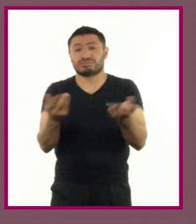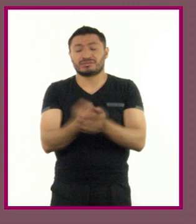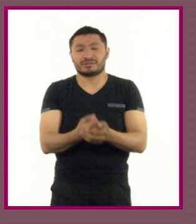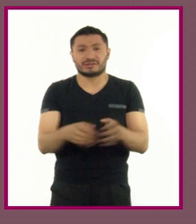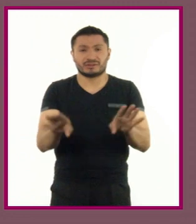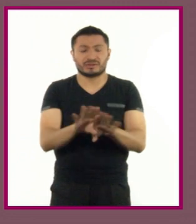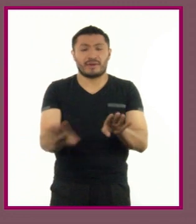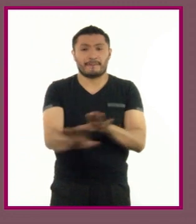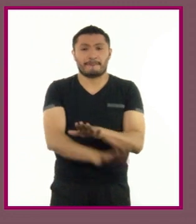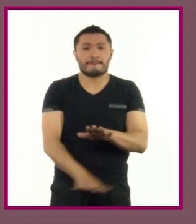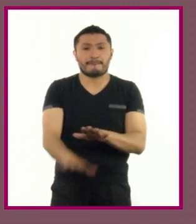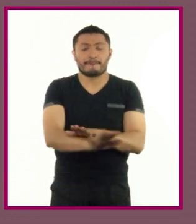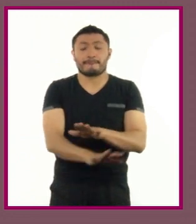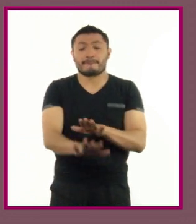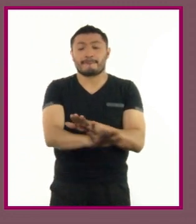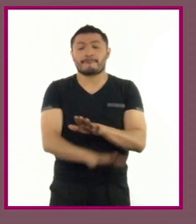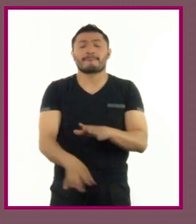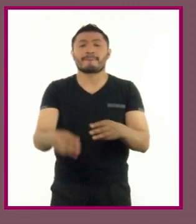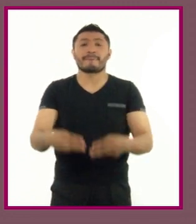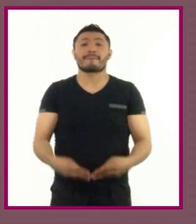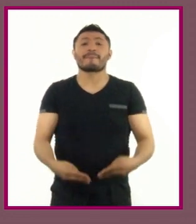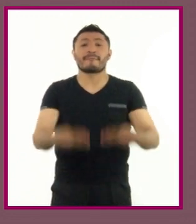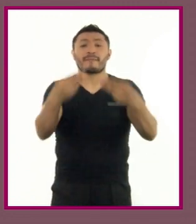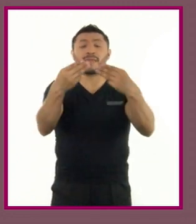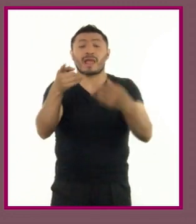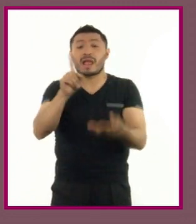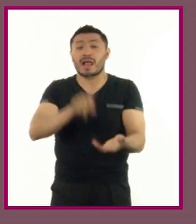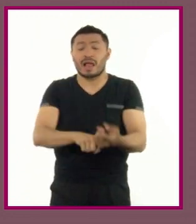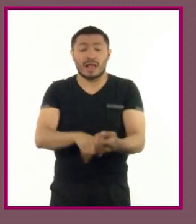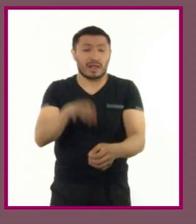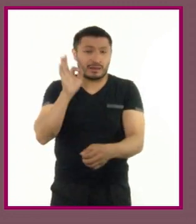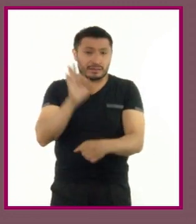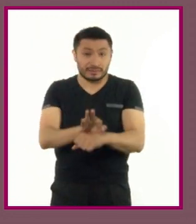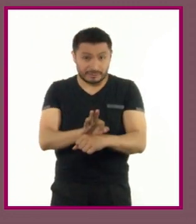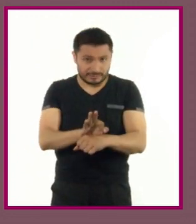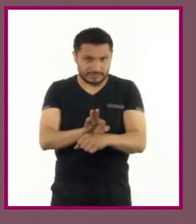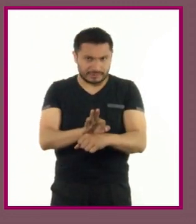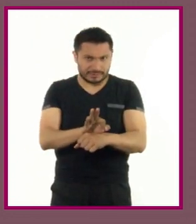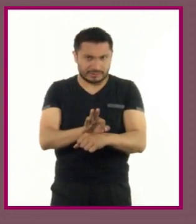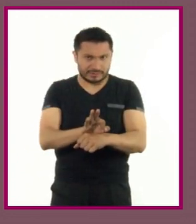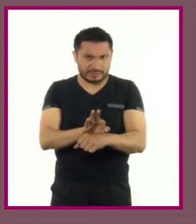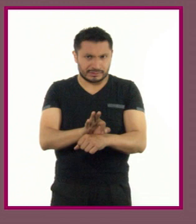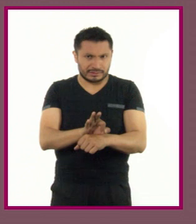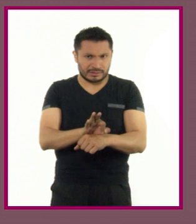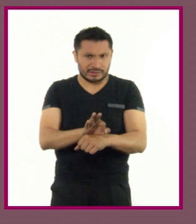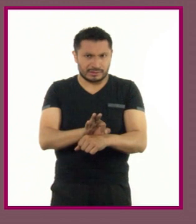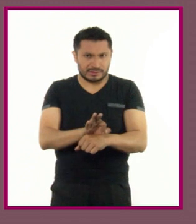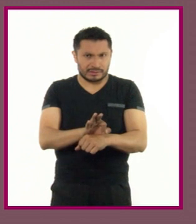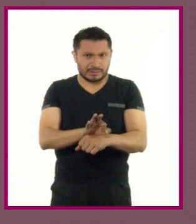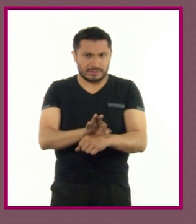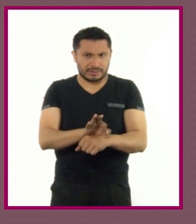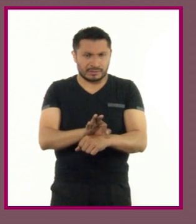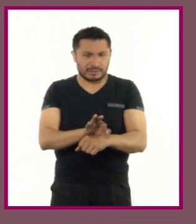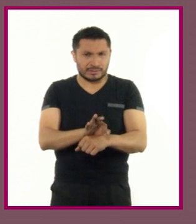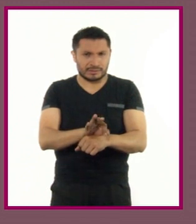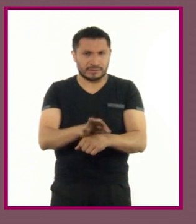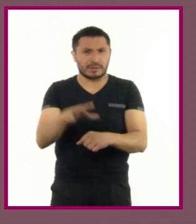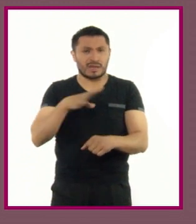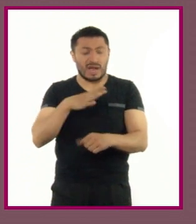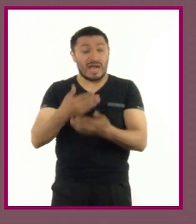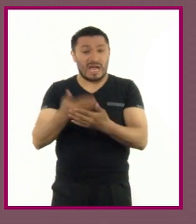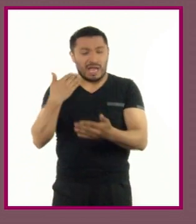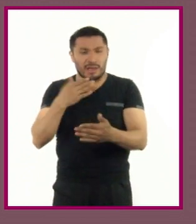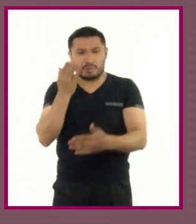basado en un mercado interno protegido, que había tenido bastante